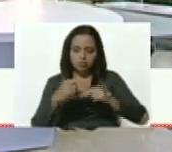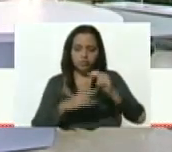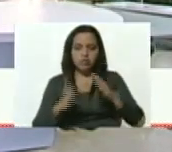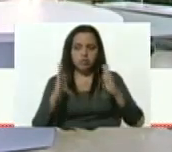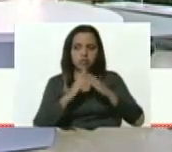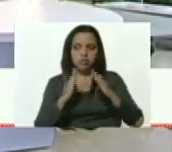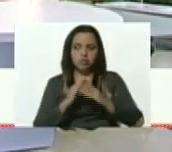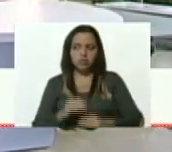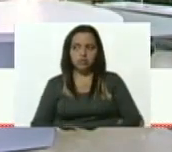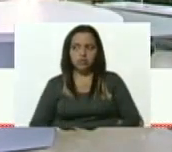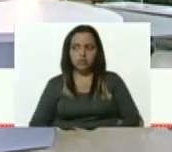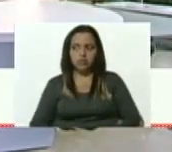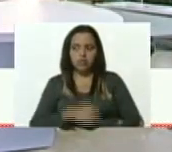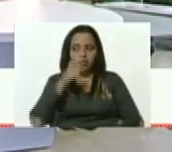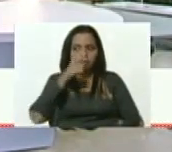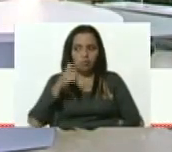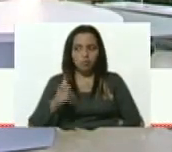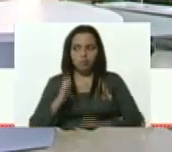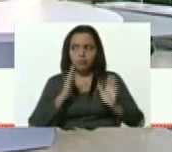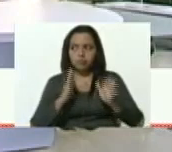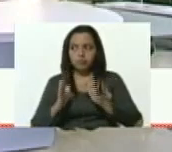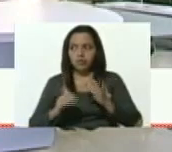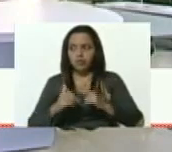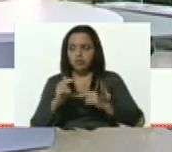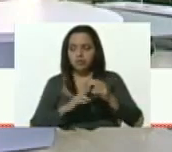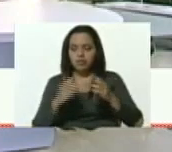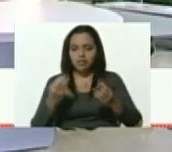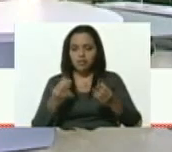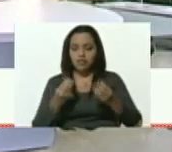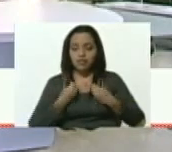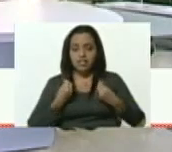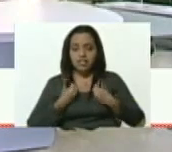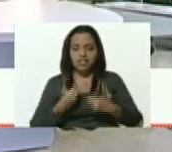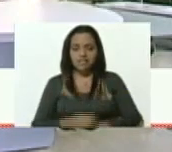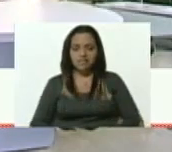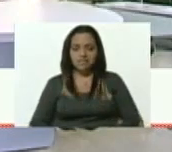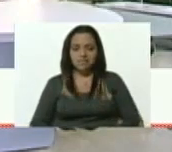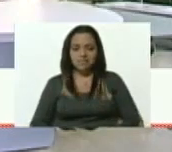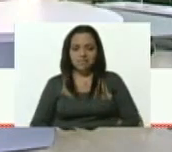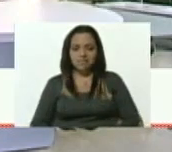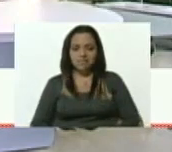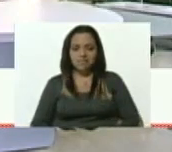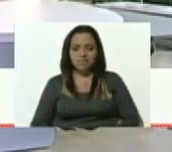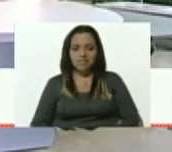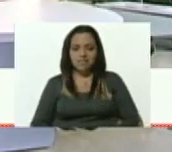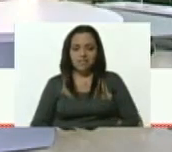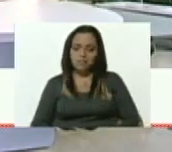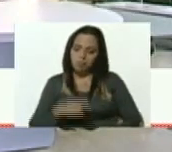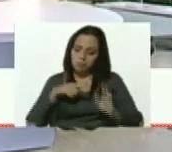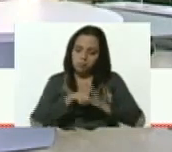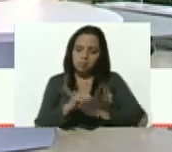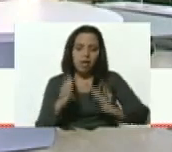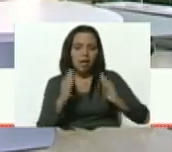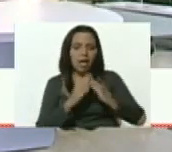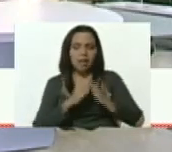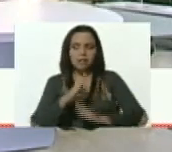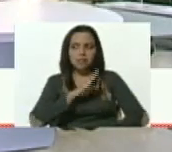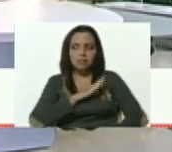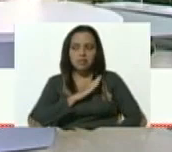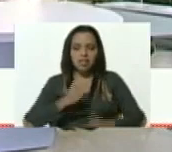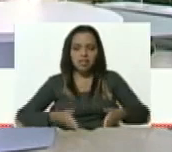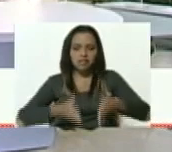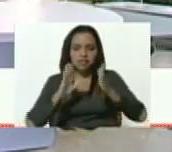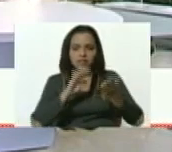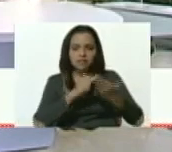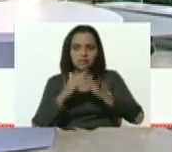pueblo organizado construyendo su vida, pueblo organizado viviendo dignamente en su apartamento, en su casa, en su edificio, en su